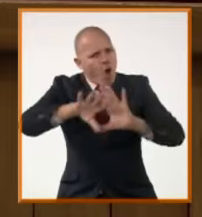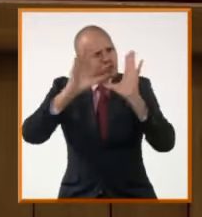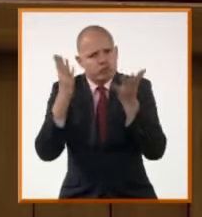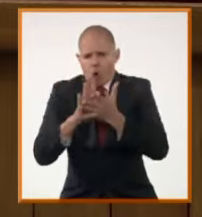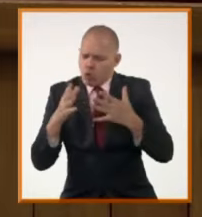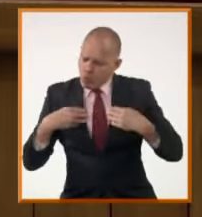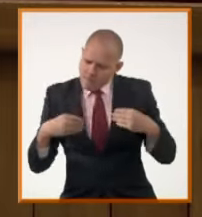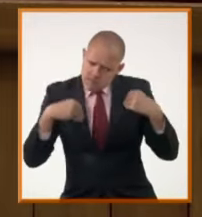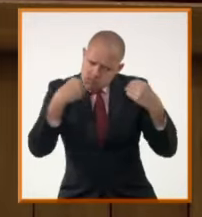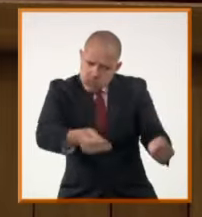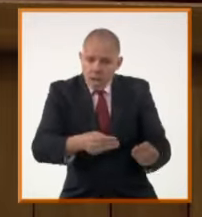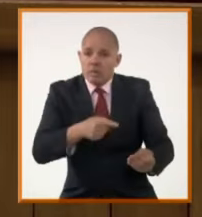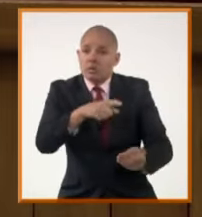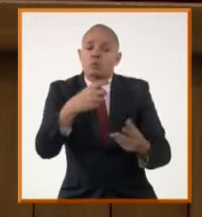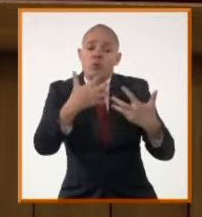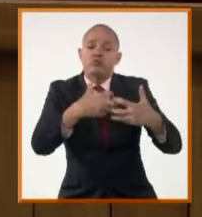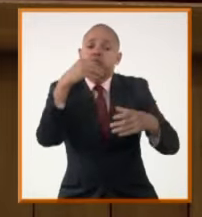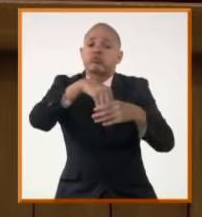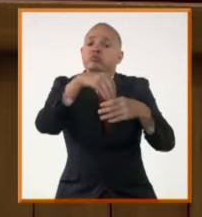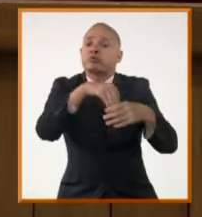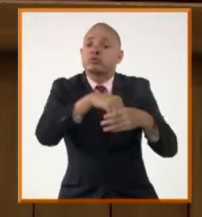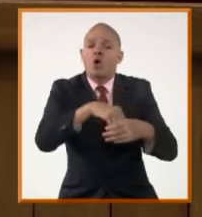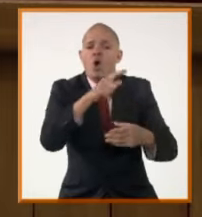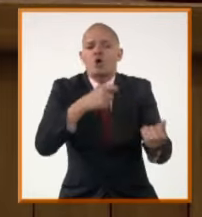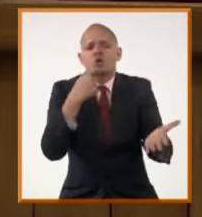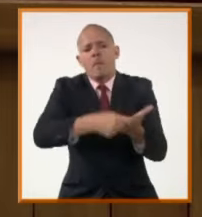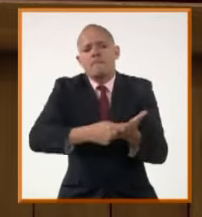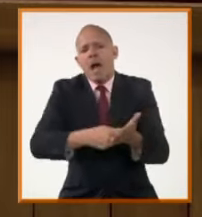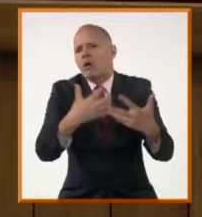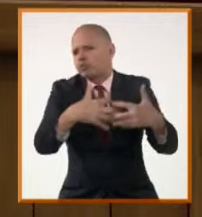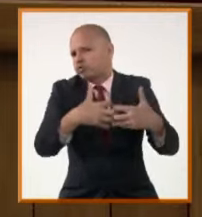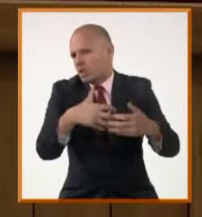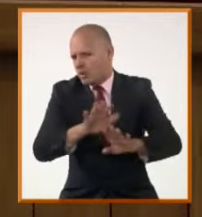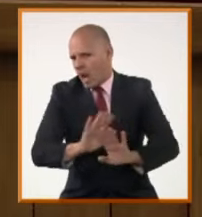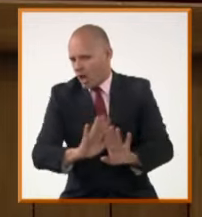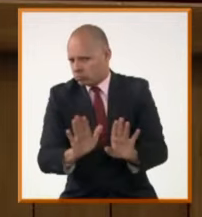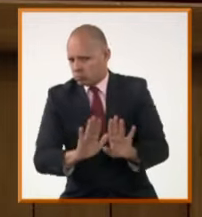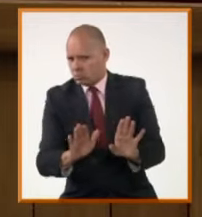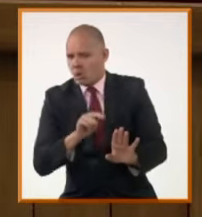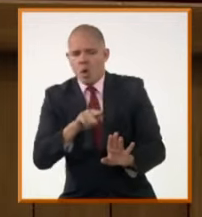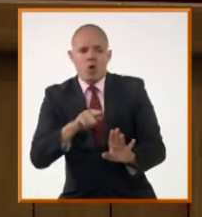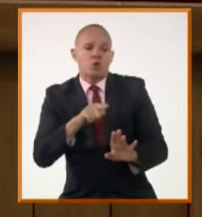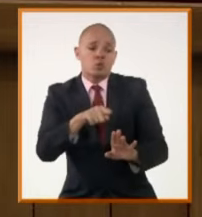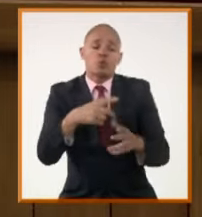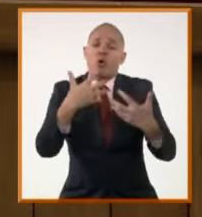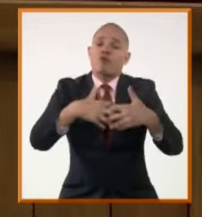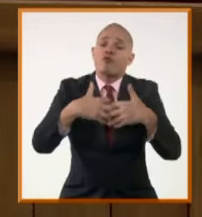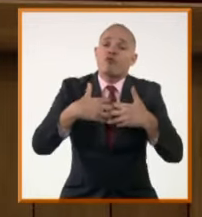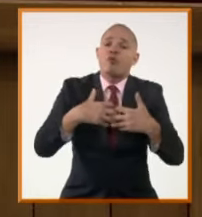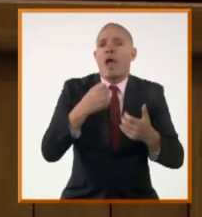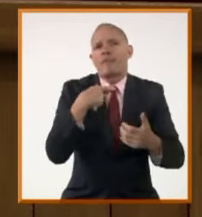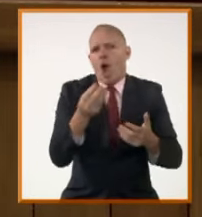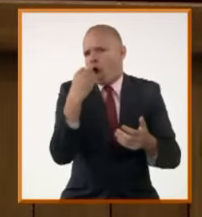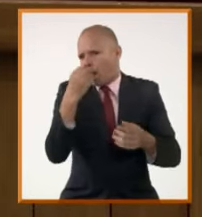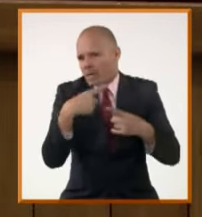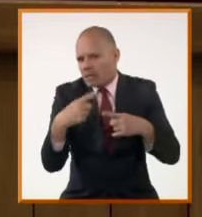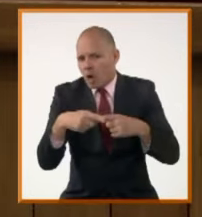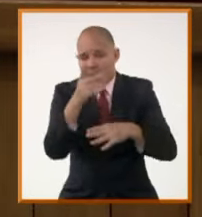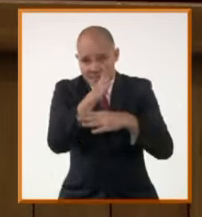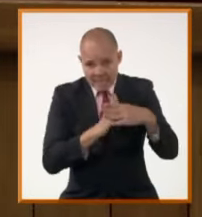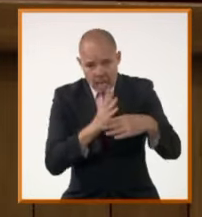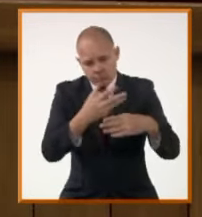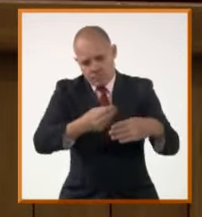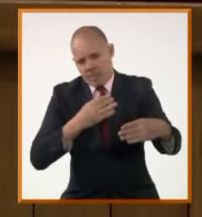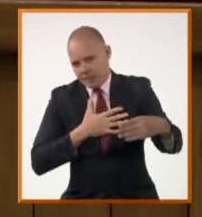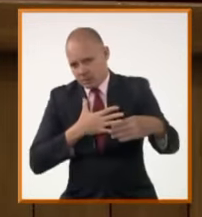en el país. Y me van pagando con producción y la otra se queda en Cuba para de cara a la población. Es decir, que son